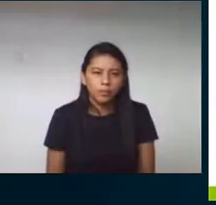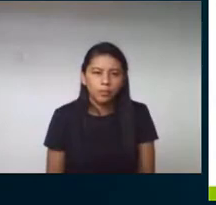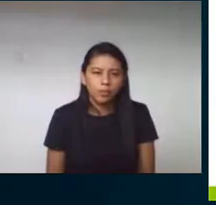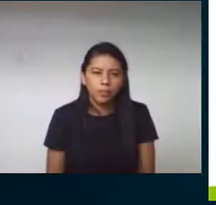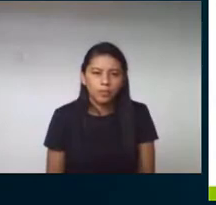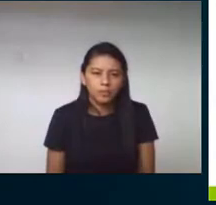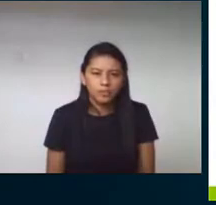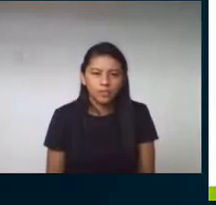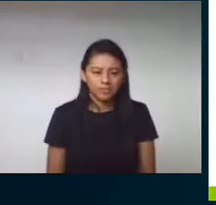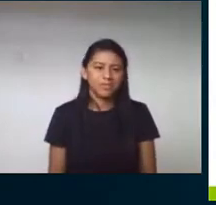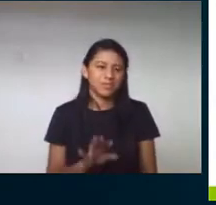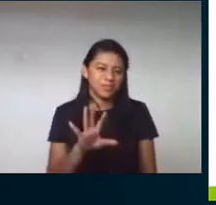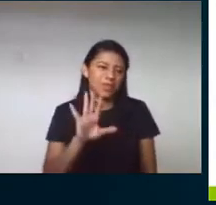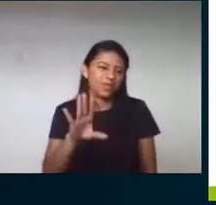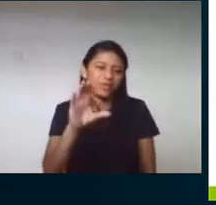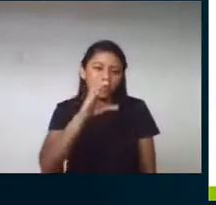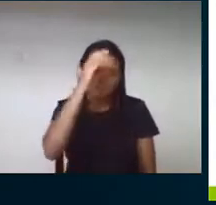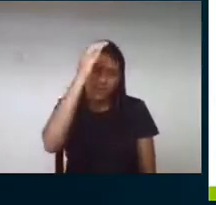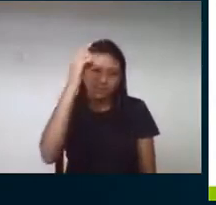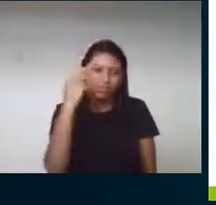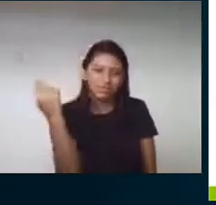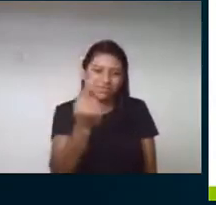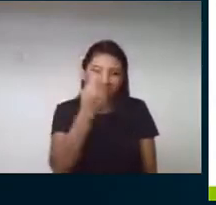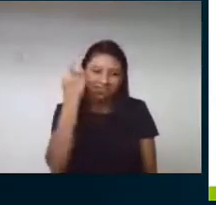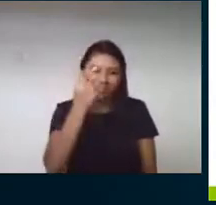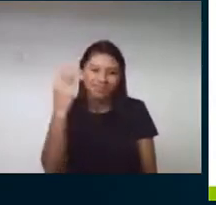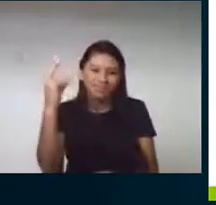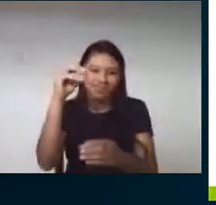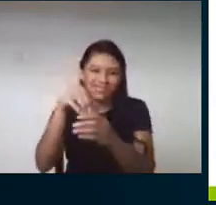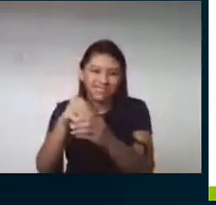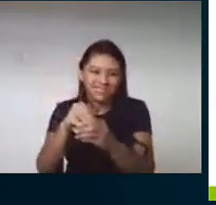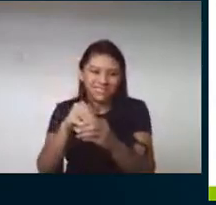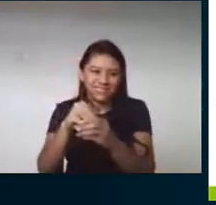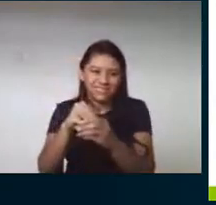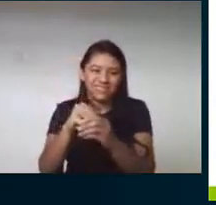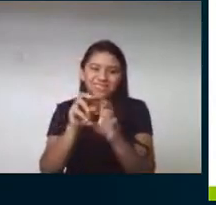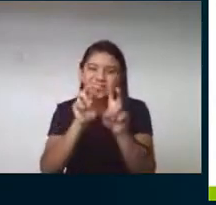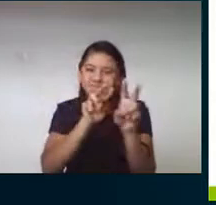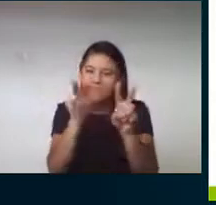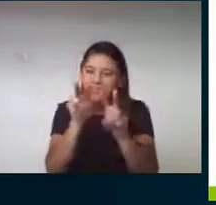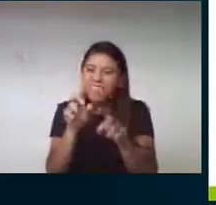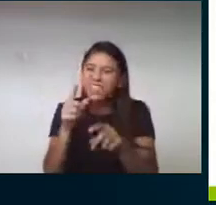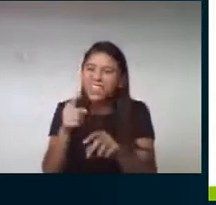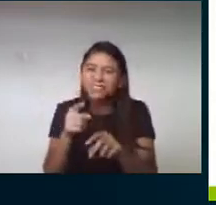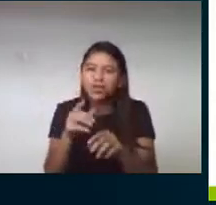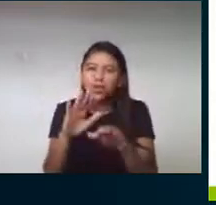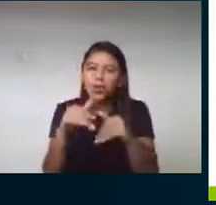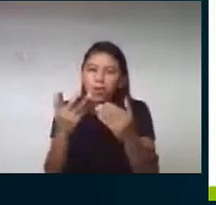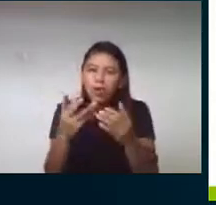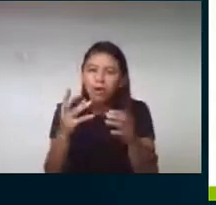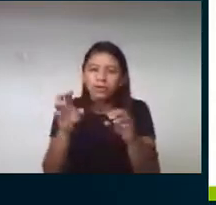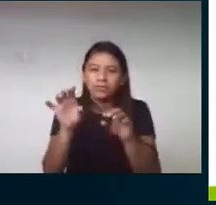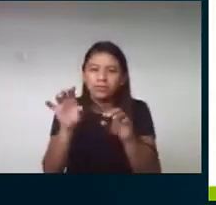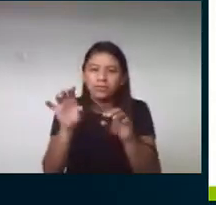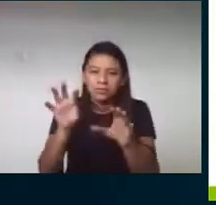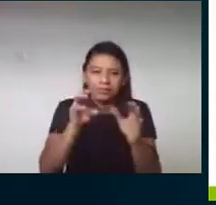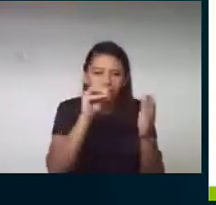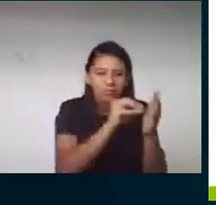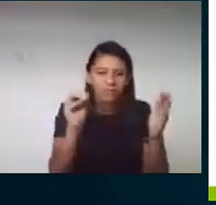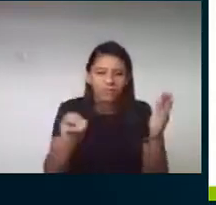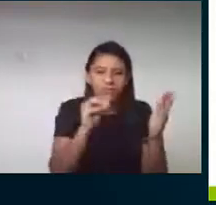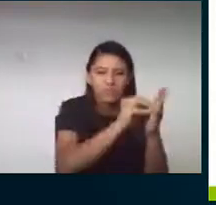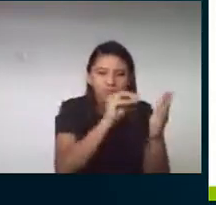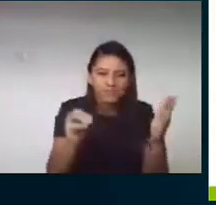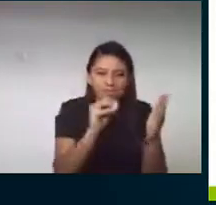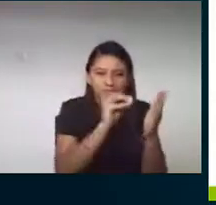Todo el concepto global. Primero, pues en monitorear los datos, en medirlos en planta. ¿Qué implica esto? La instalación